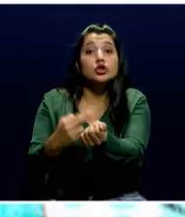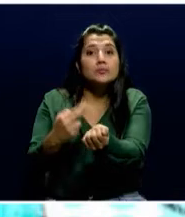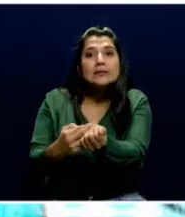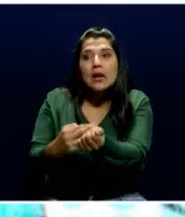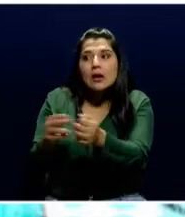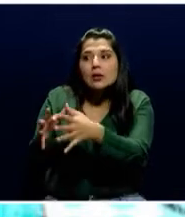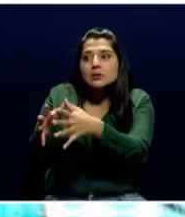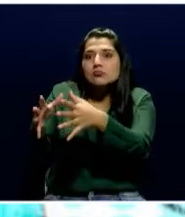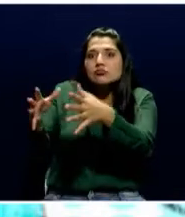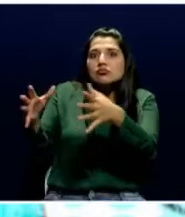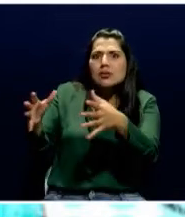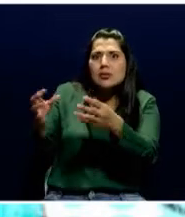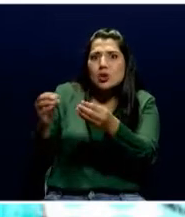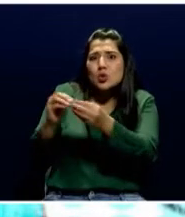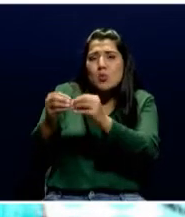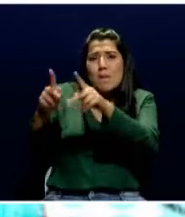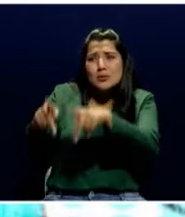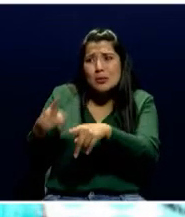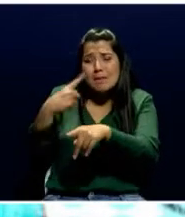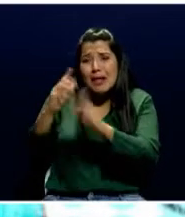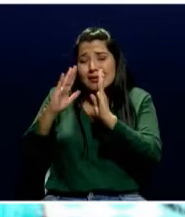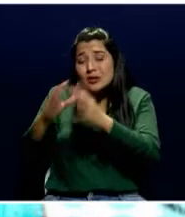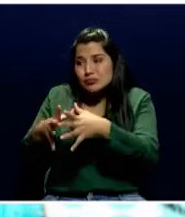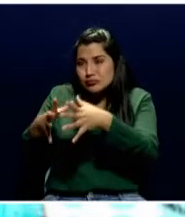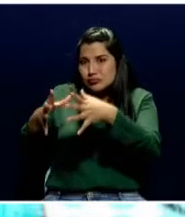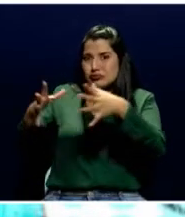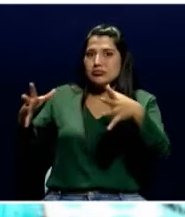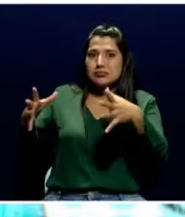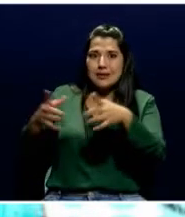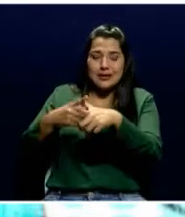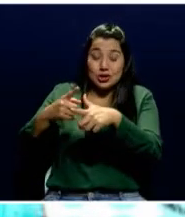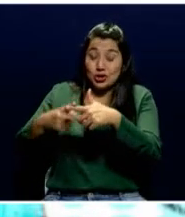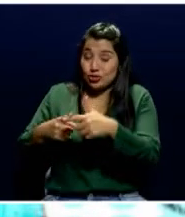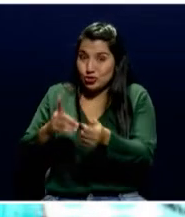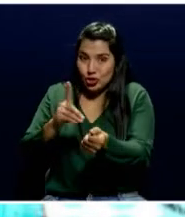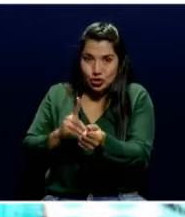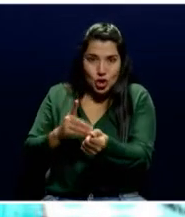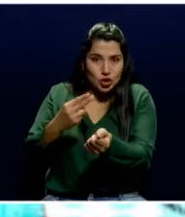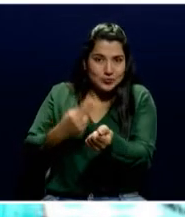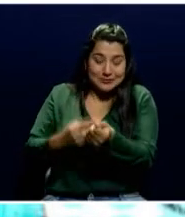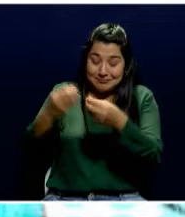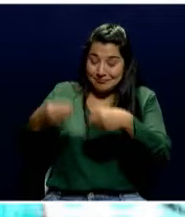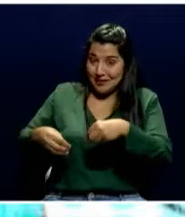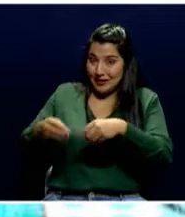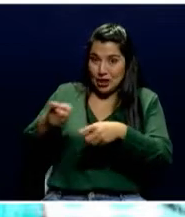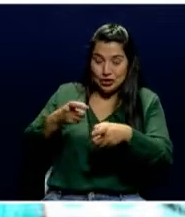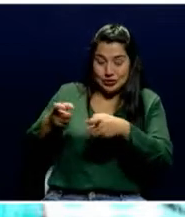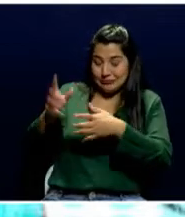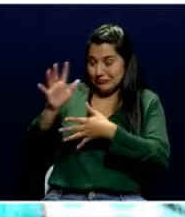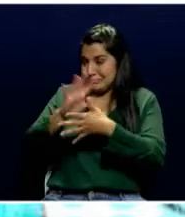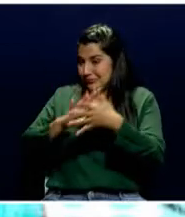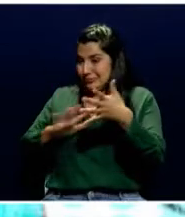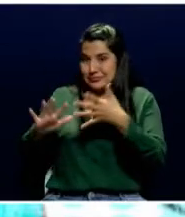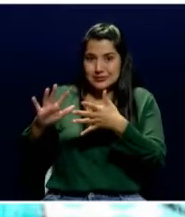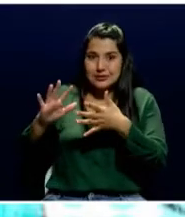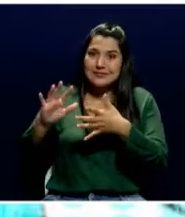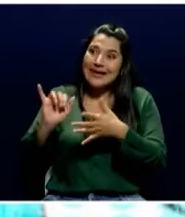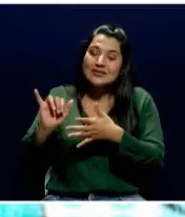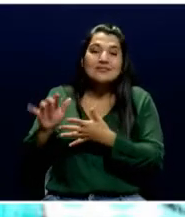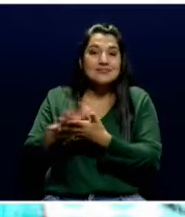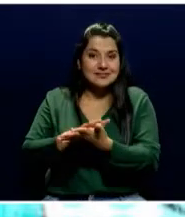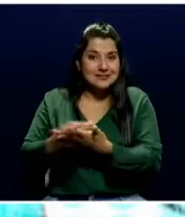mencionaba ahora, podríamos convertir esto en un desastre, y lo que no queremos es que lleguemos a la situación de desastre. Don